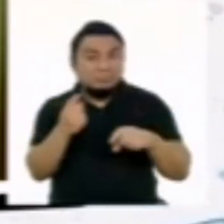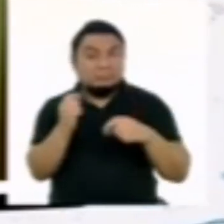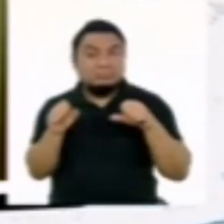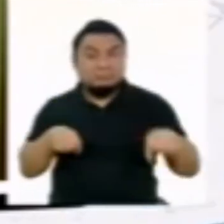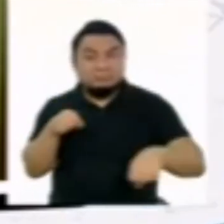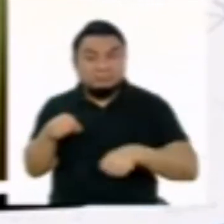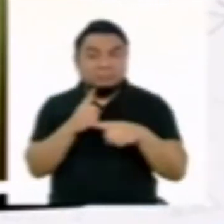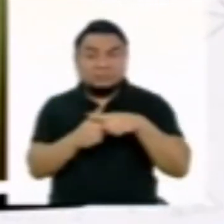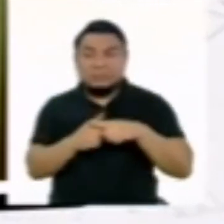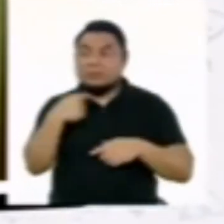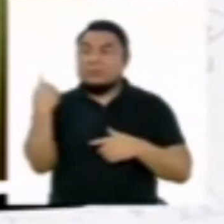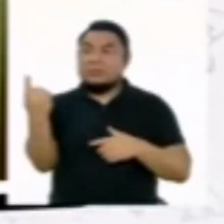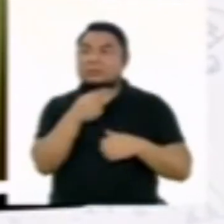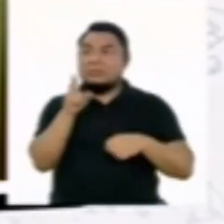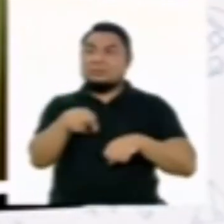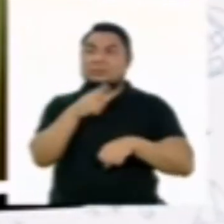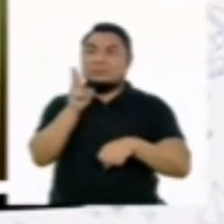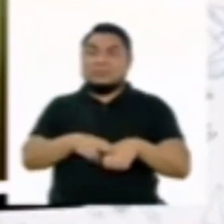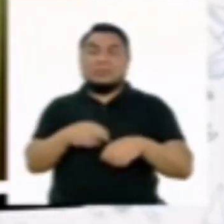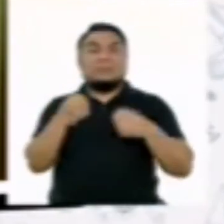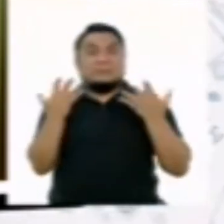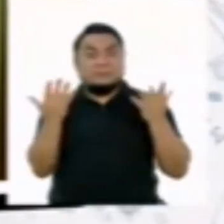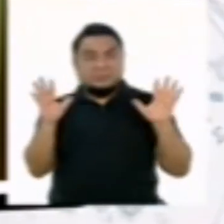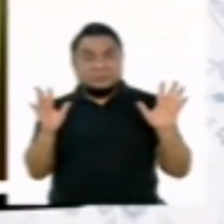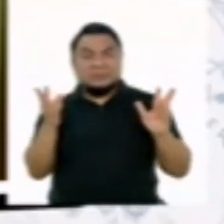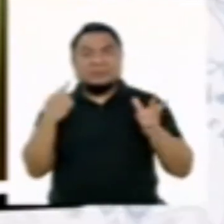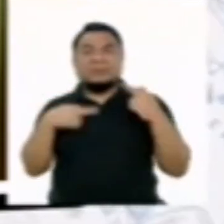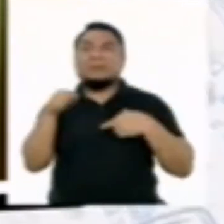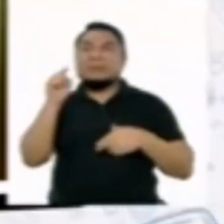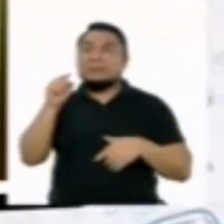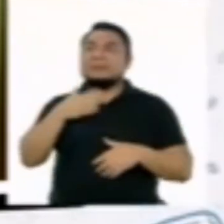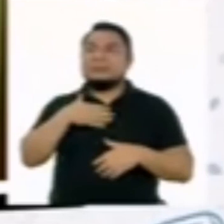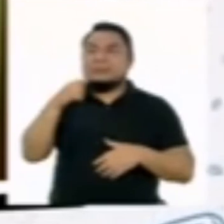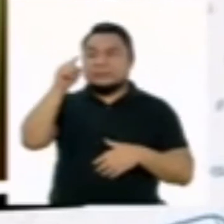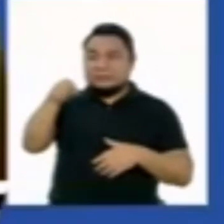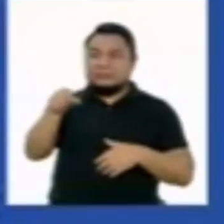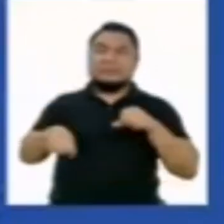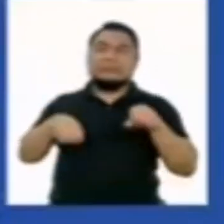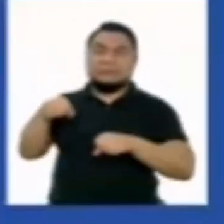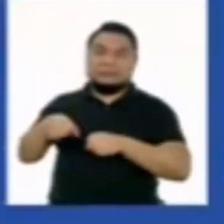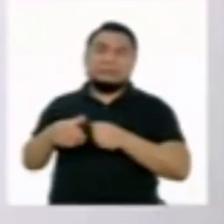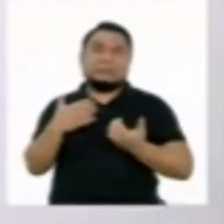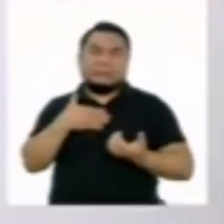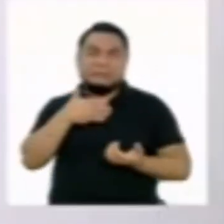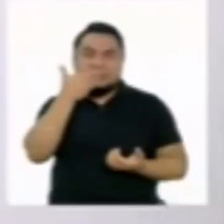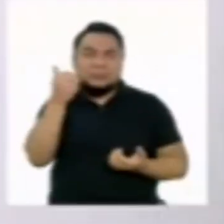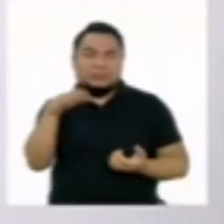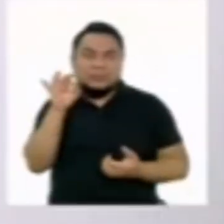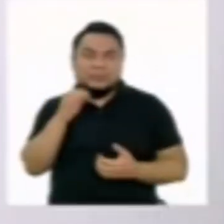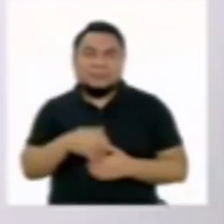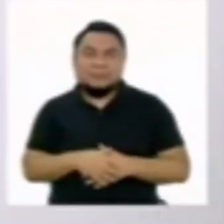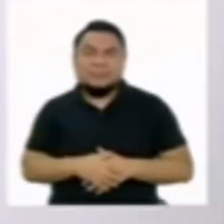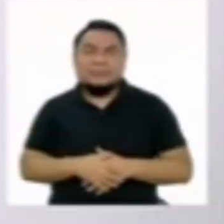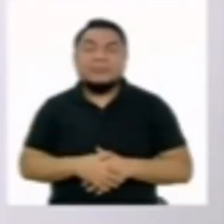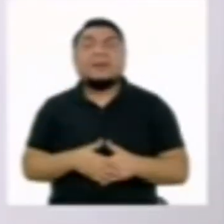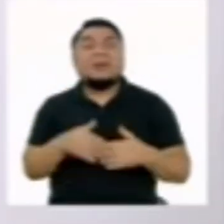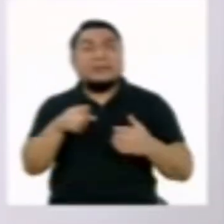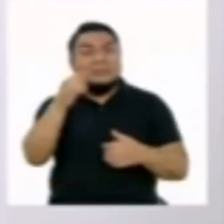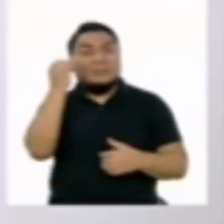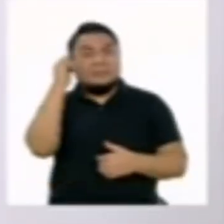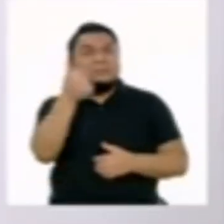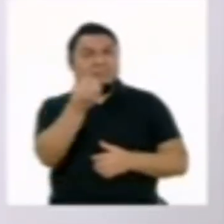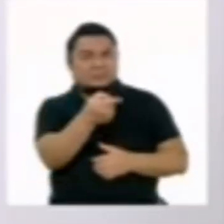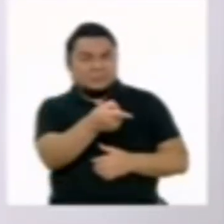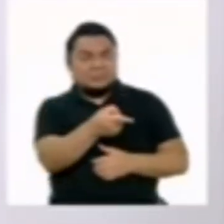vez cuando todo vuelva a la normalidad, ese sería mi medio de transporte. Muy buenas iniciativas,